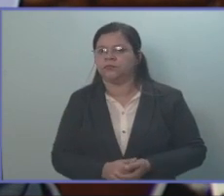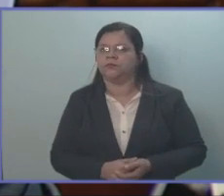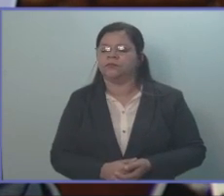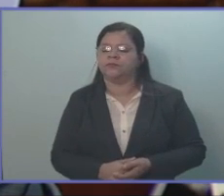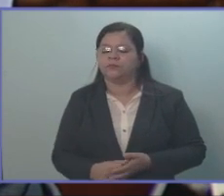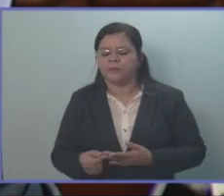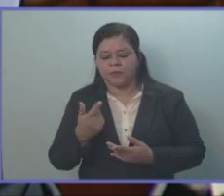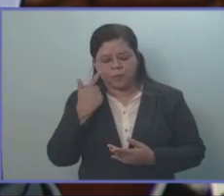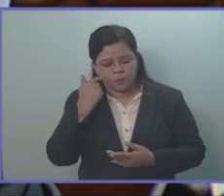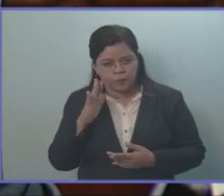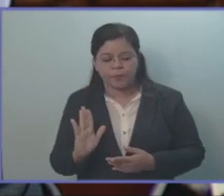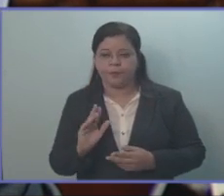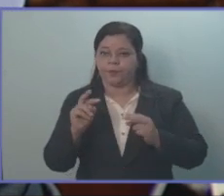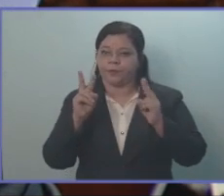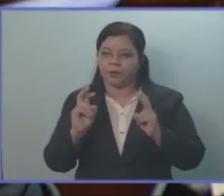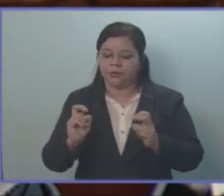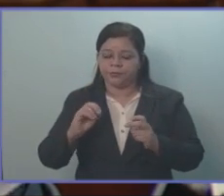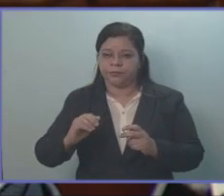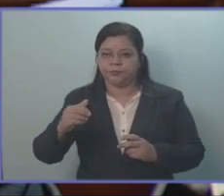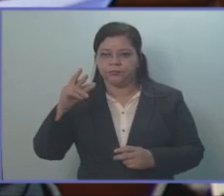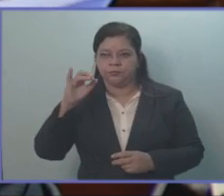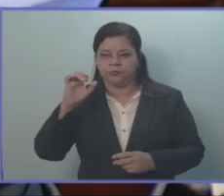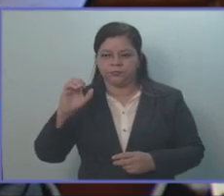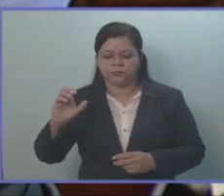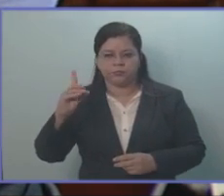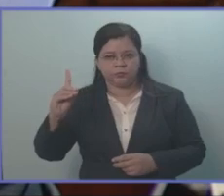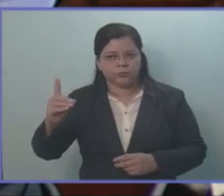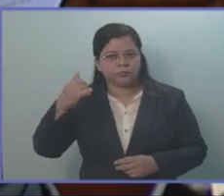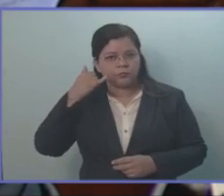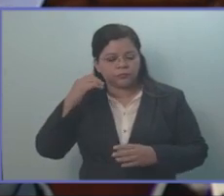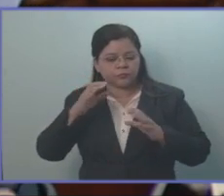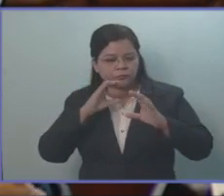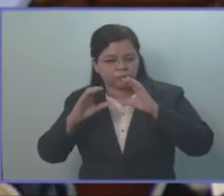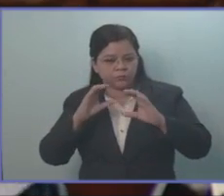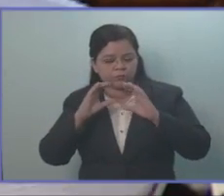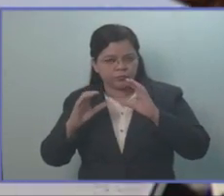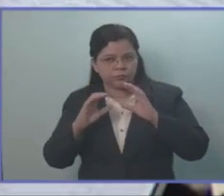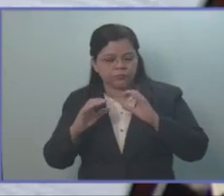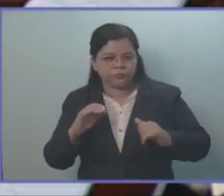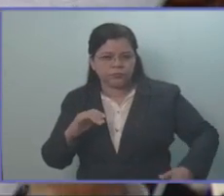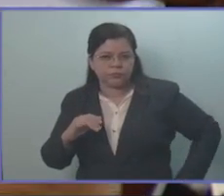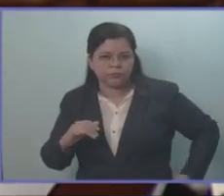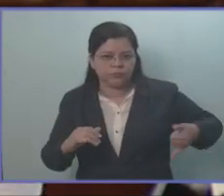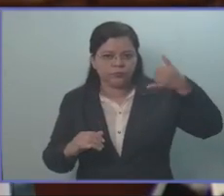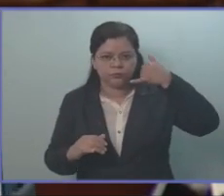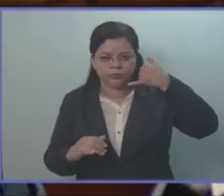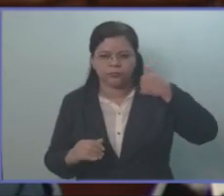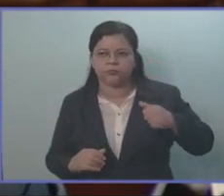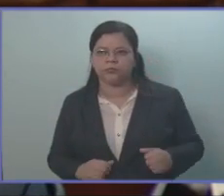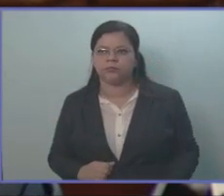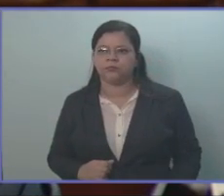Caso específico de señales de redes de telecomunicaciones inalámbricas.